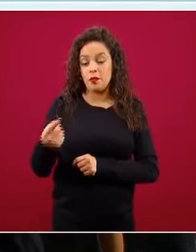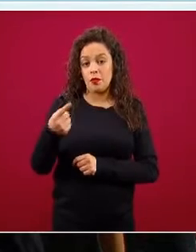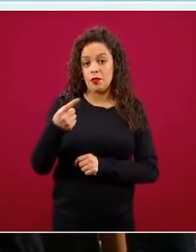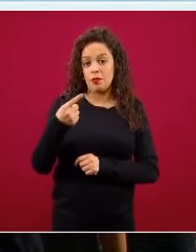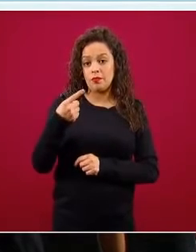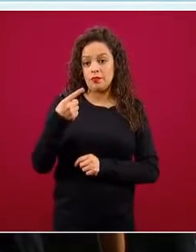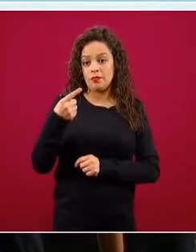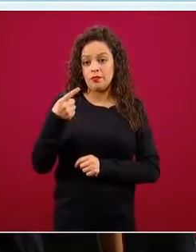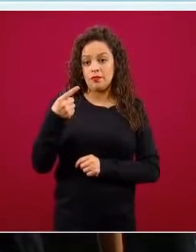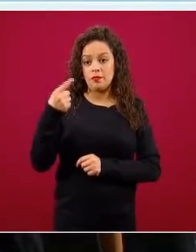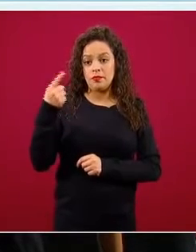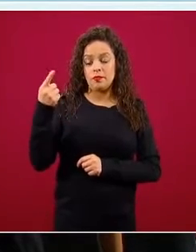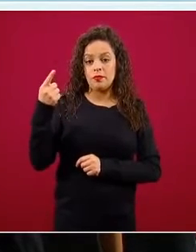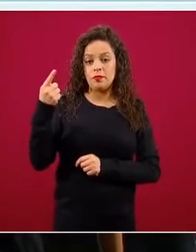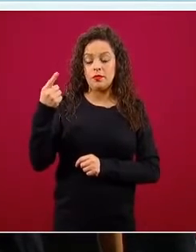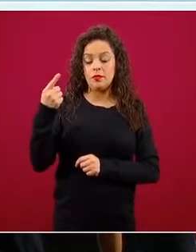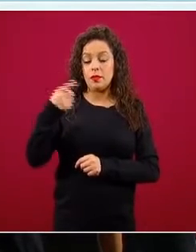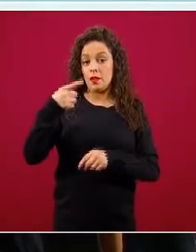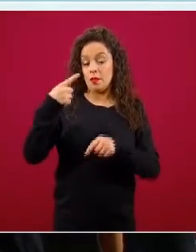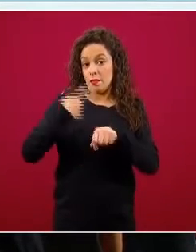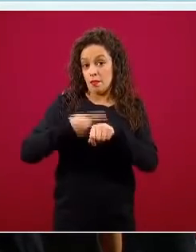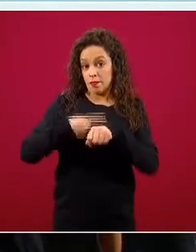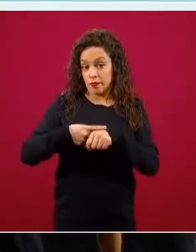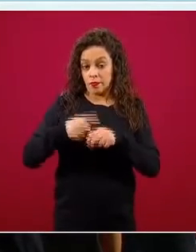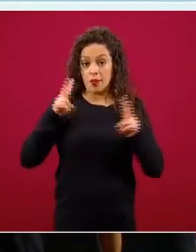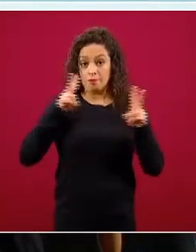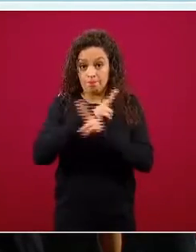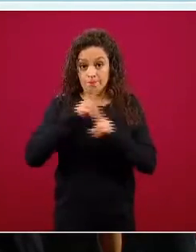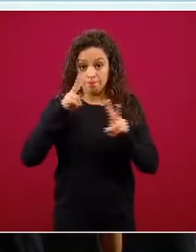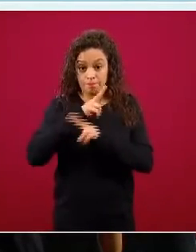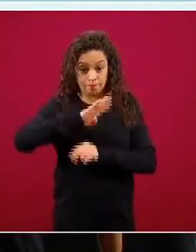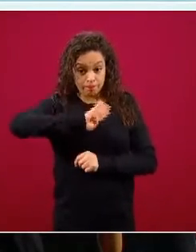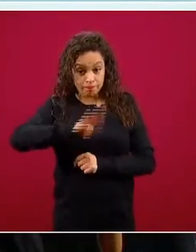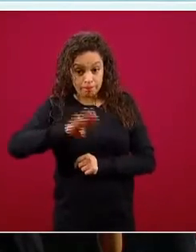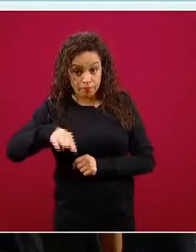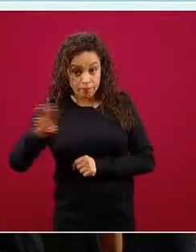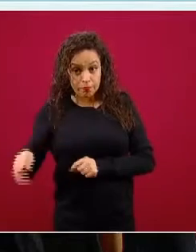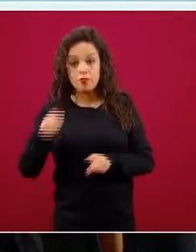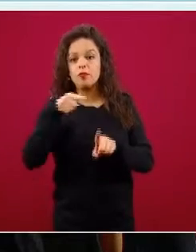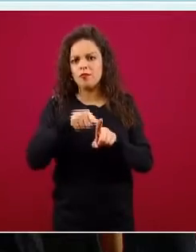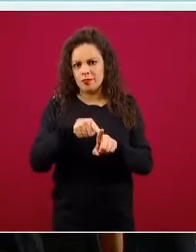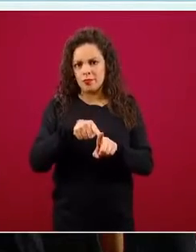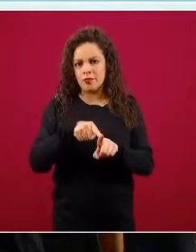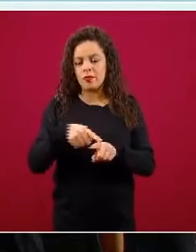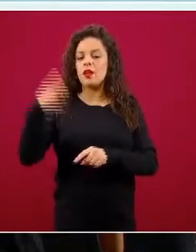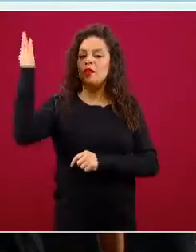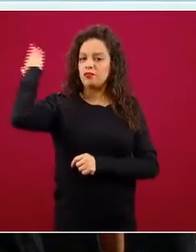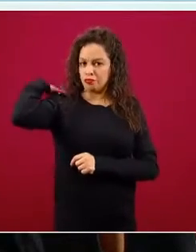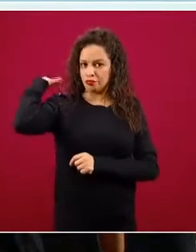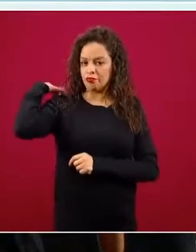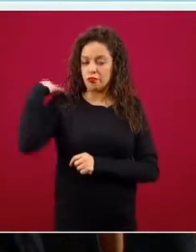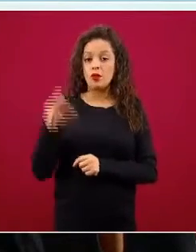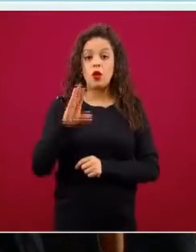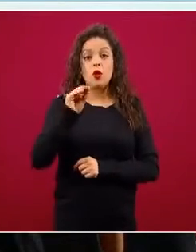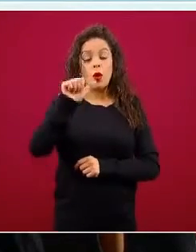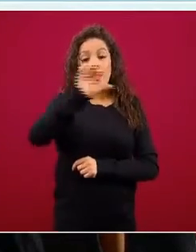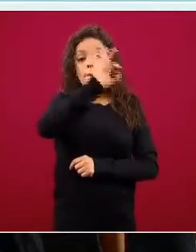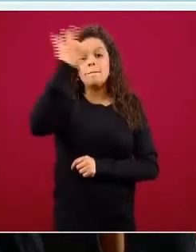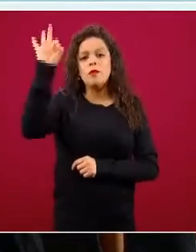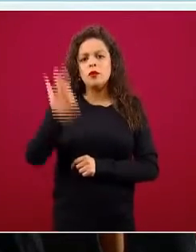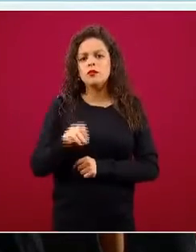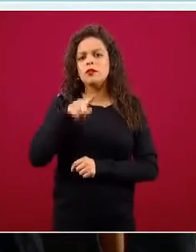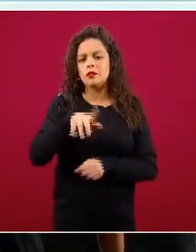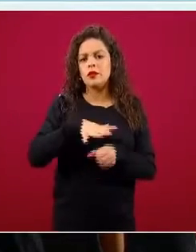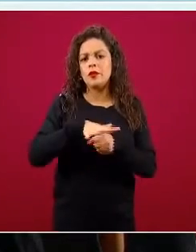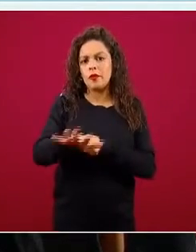los trastornos respiratorios que causan la muerte fueron neumonías y 96% de ellos fueron